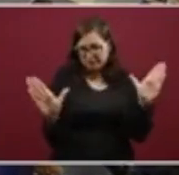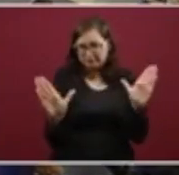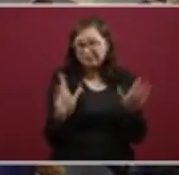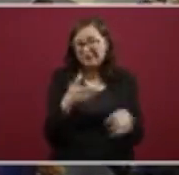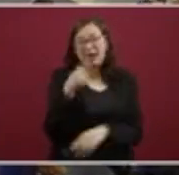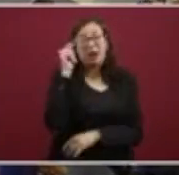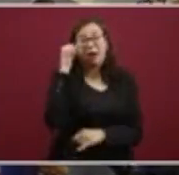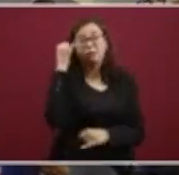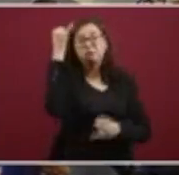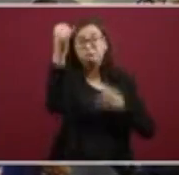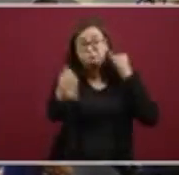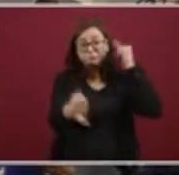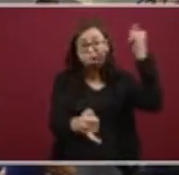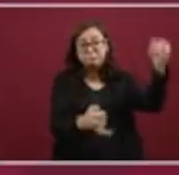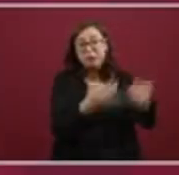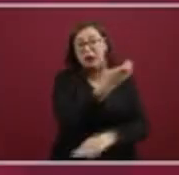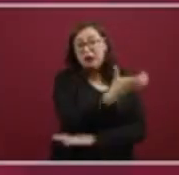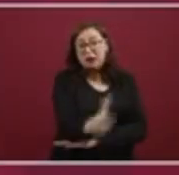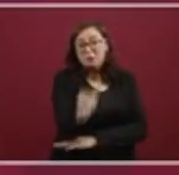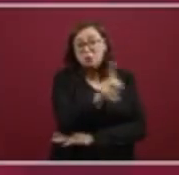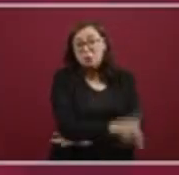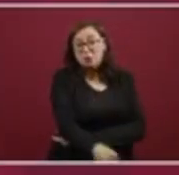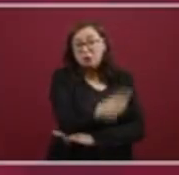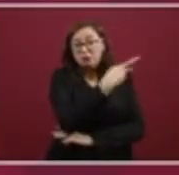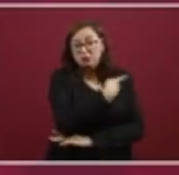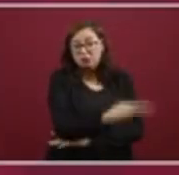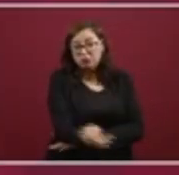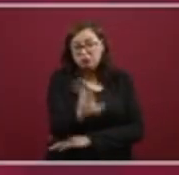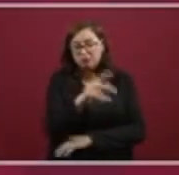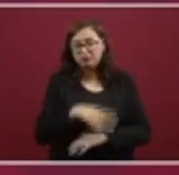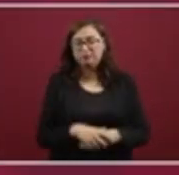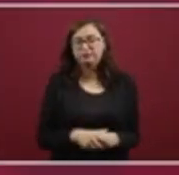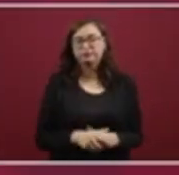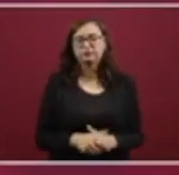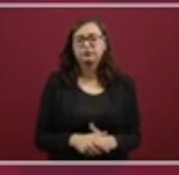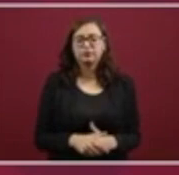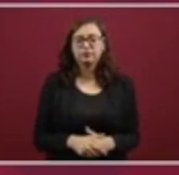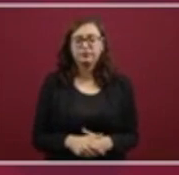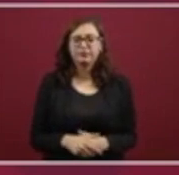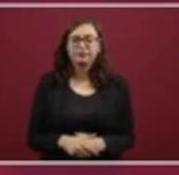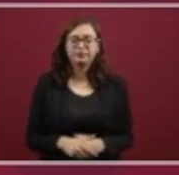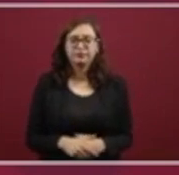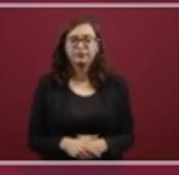las zonas más pobres del país. Entonces, ¿qué se va a hacer?